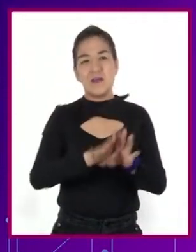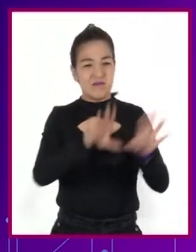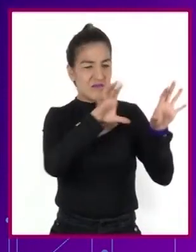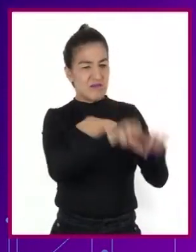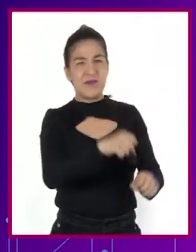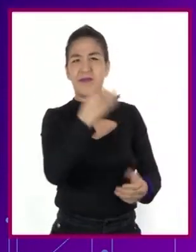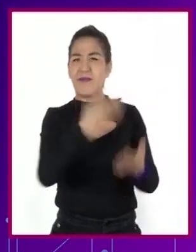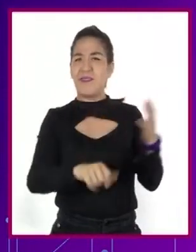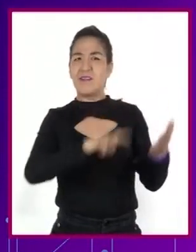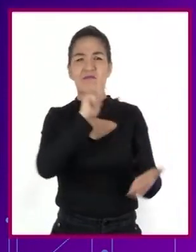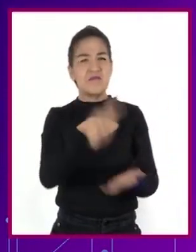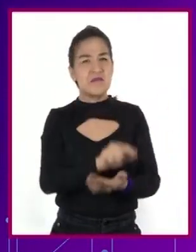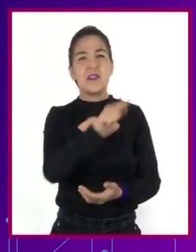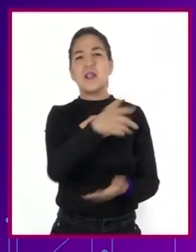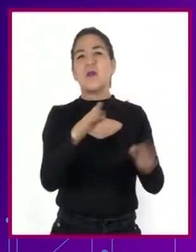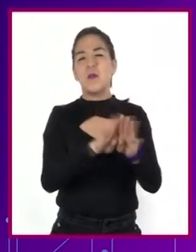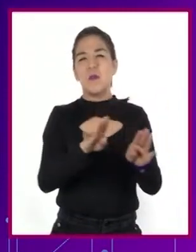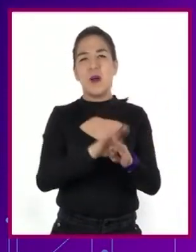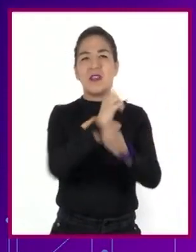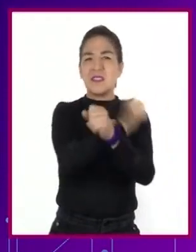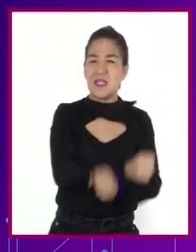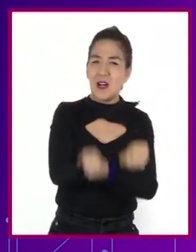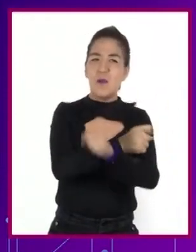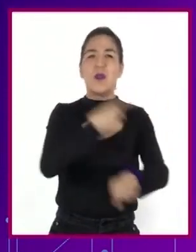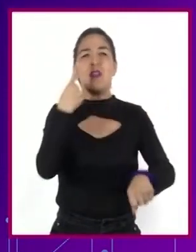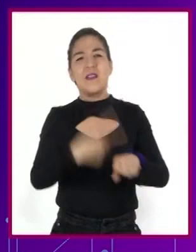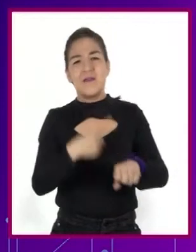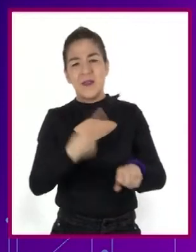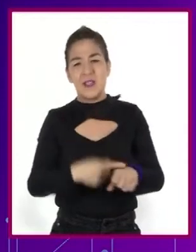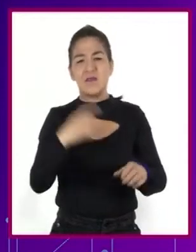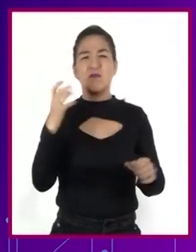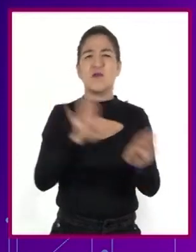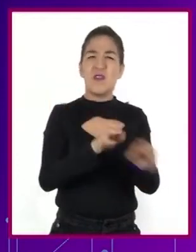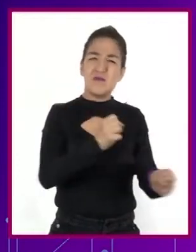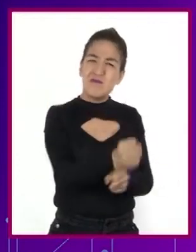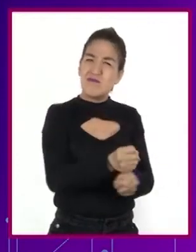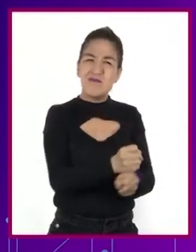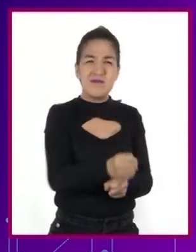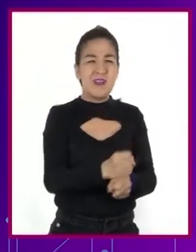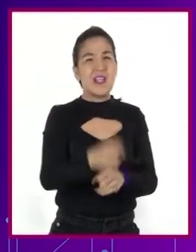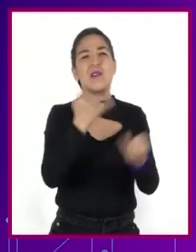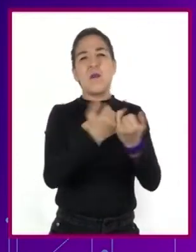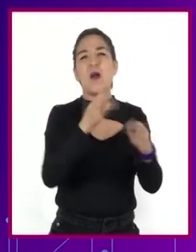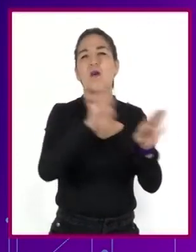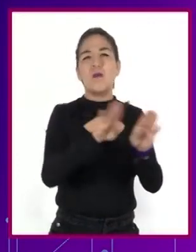ilegales, esclavitud, enfermedades, torturas y tráfico de personas.